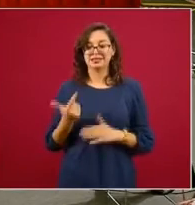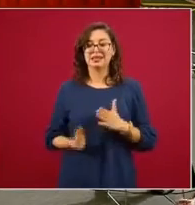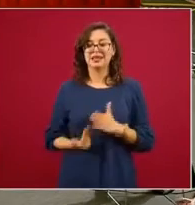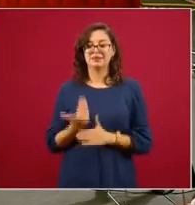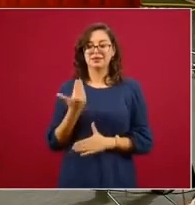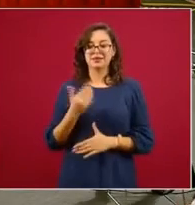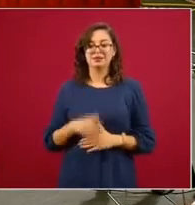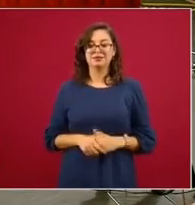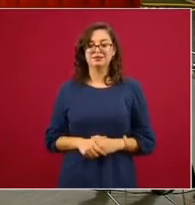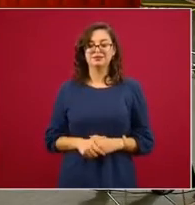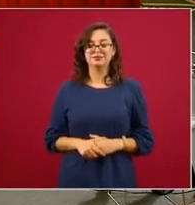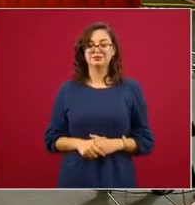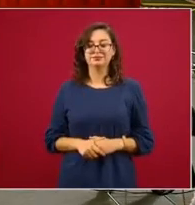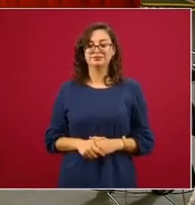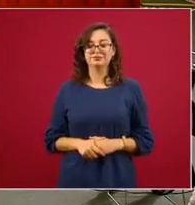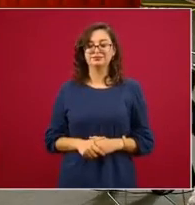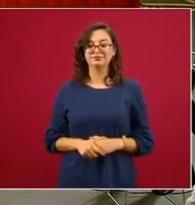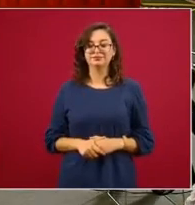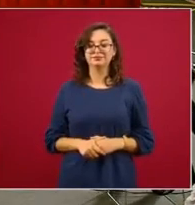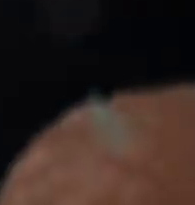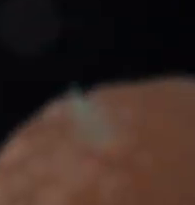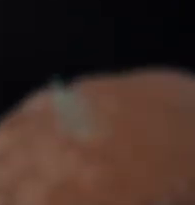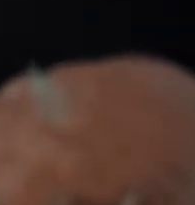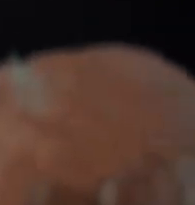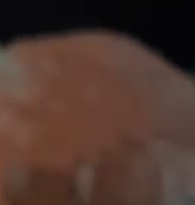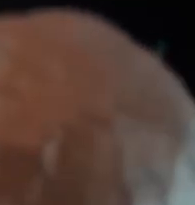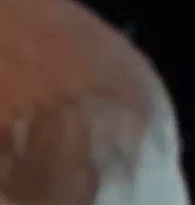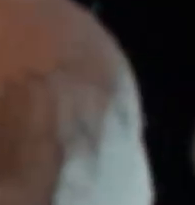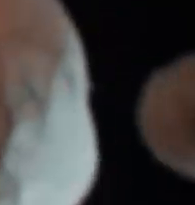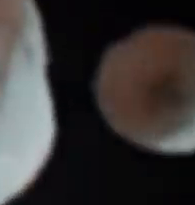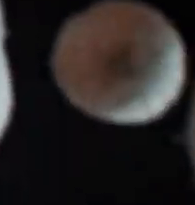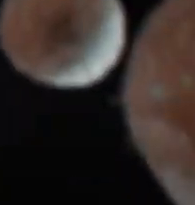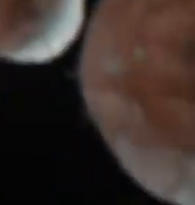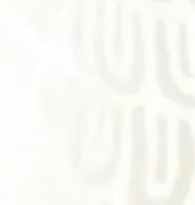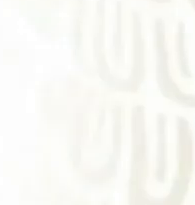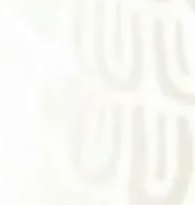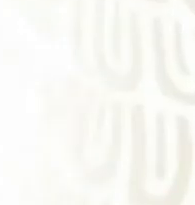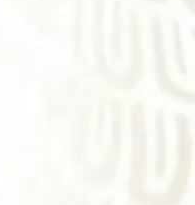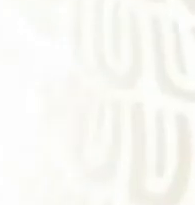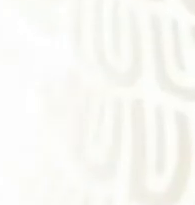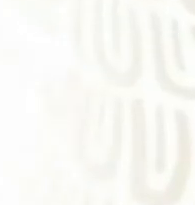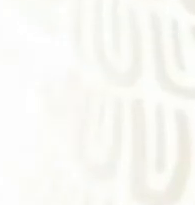mañana. Quédate en casa.